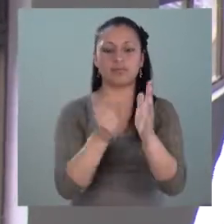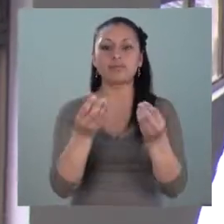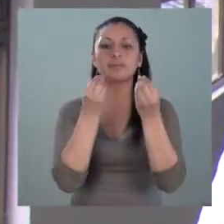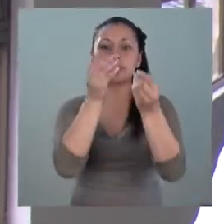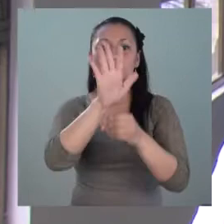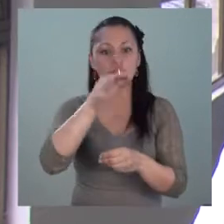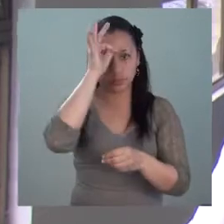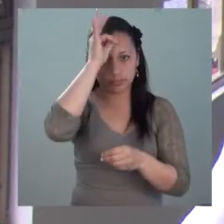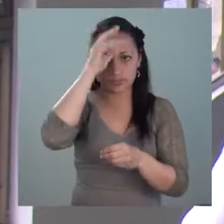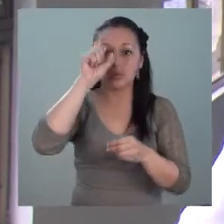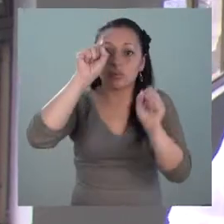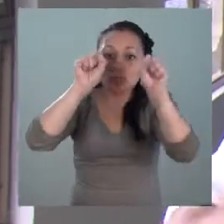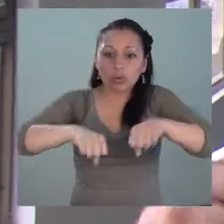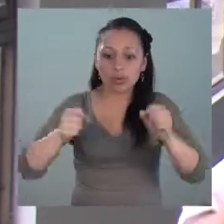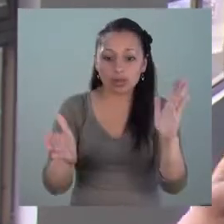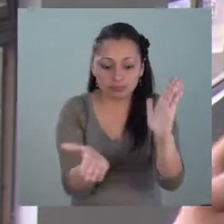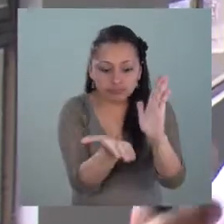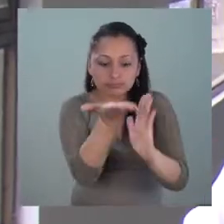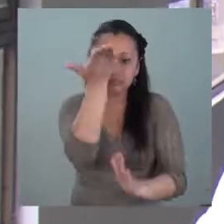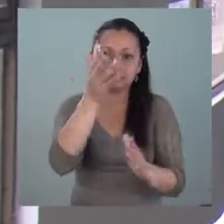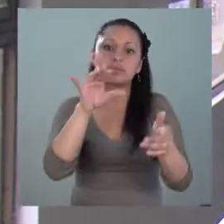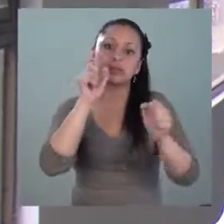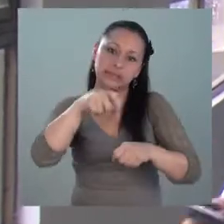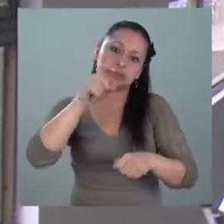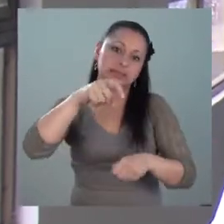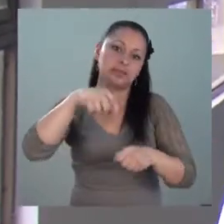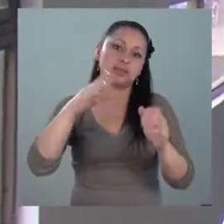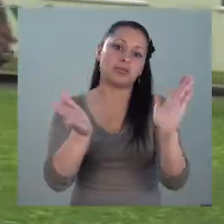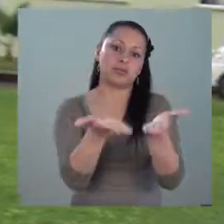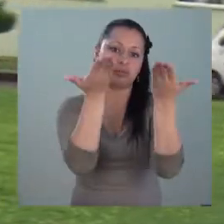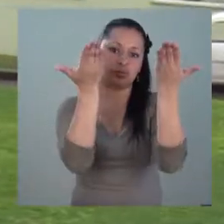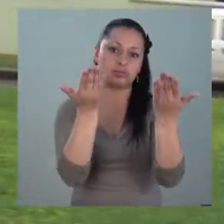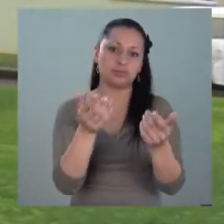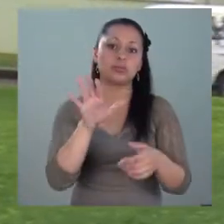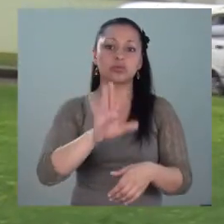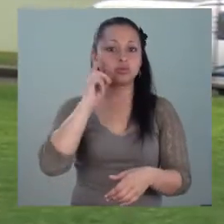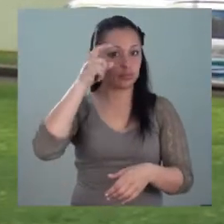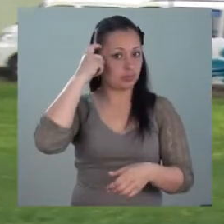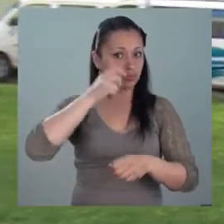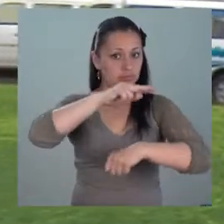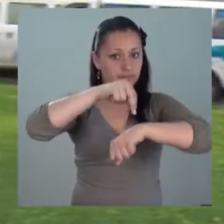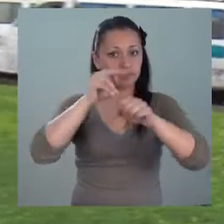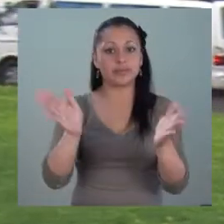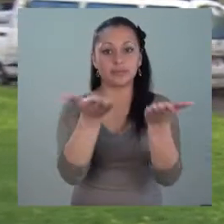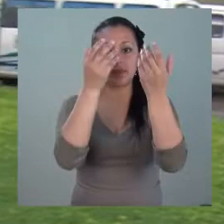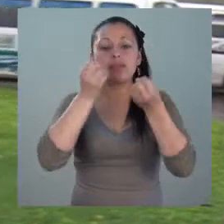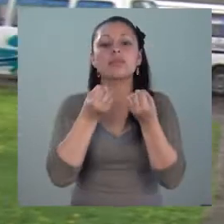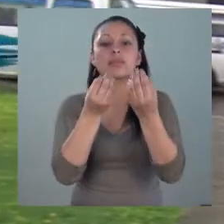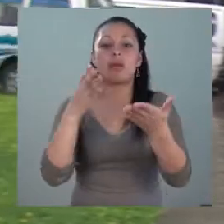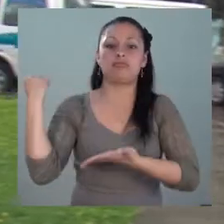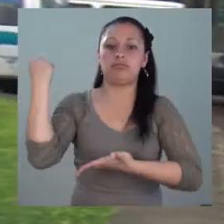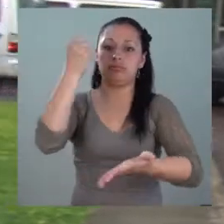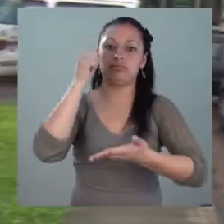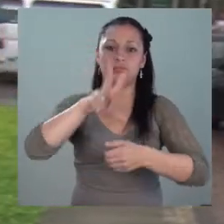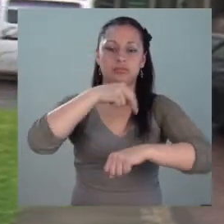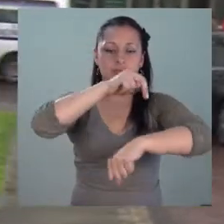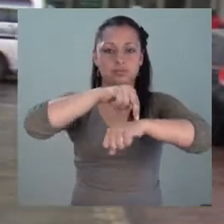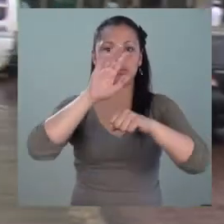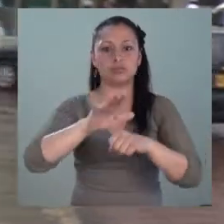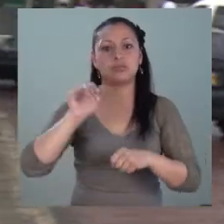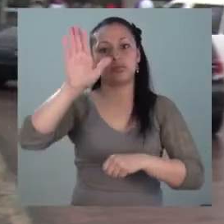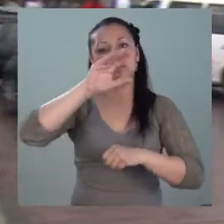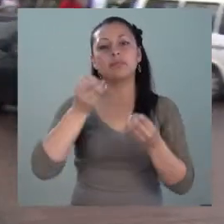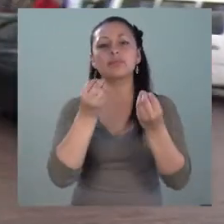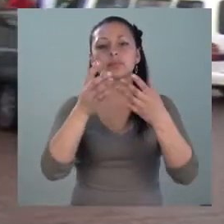que el hospital pueda empezar a generar superávit, que es lo que necesitamos para que mejore. El gobierno por un Nariño mejor garantizará igualmente los recursos del